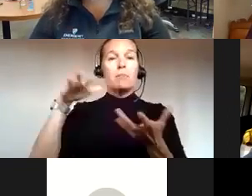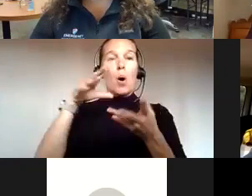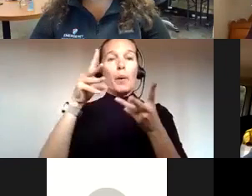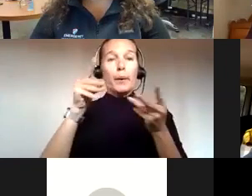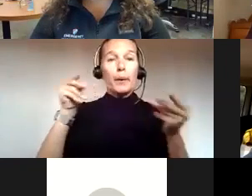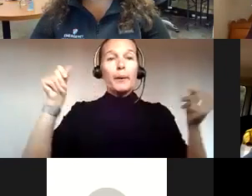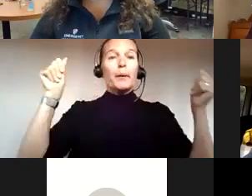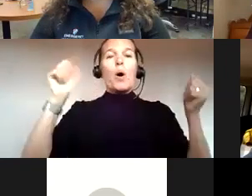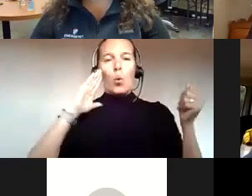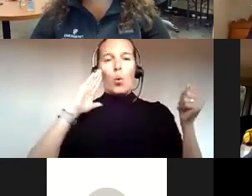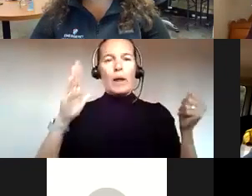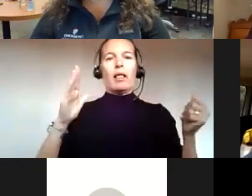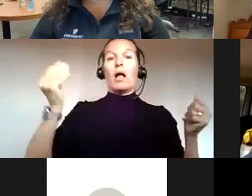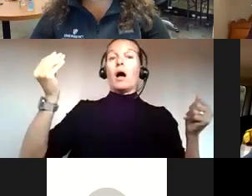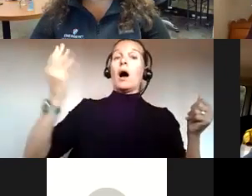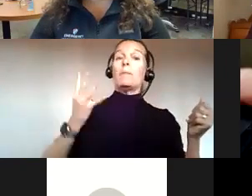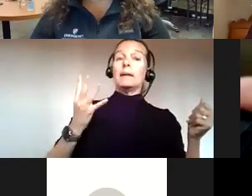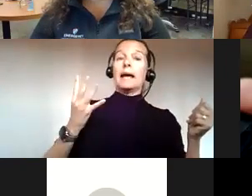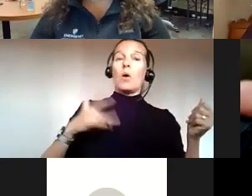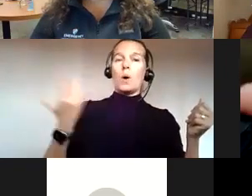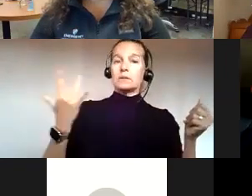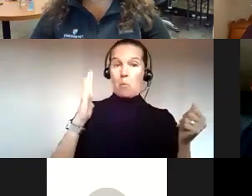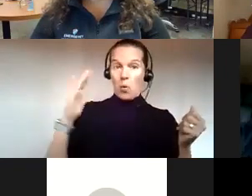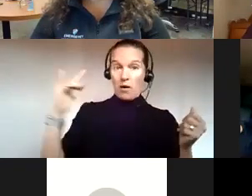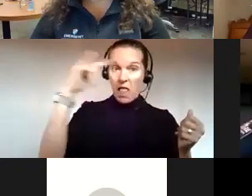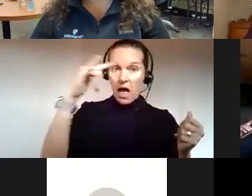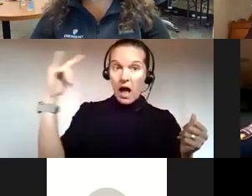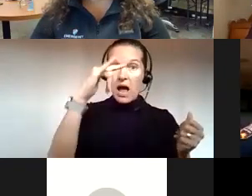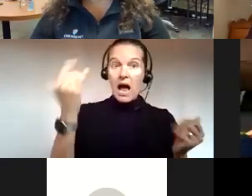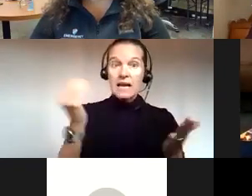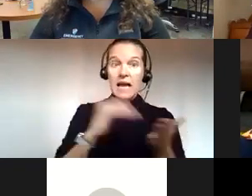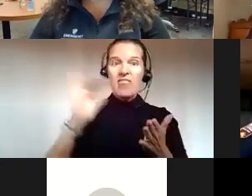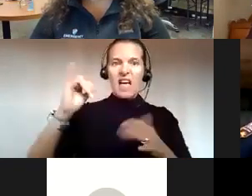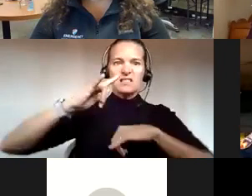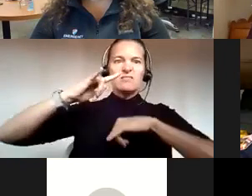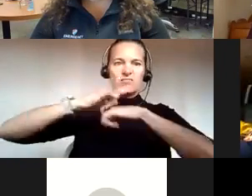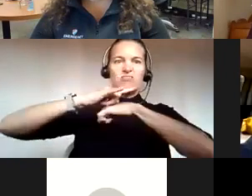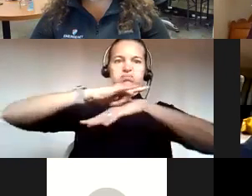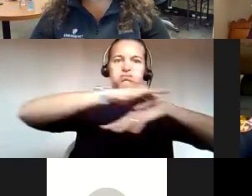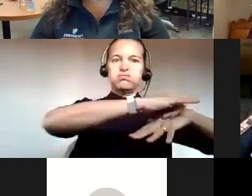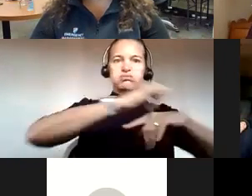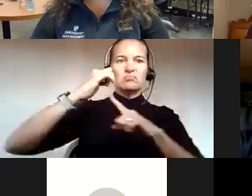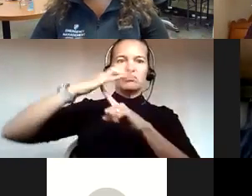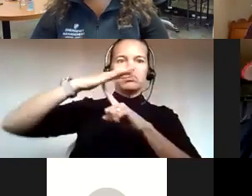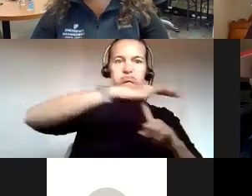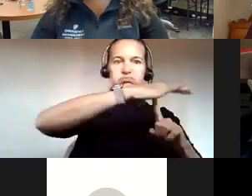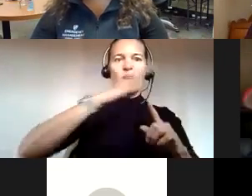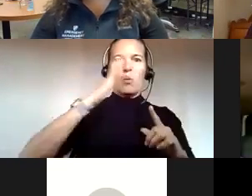no ha sido posible, pero una vez que se disipe el humo, vamos a estar allí nuevamente con los